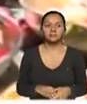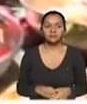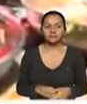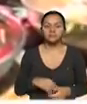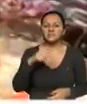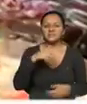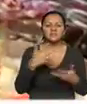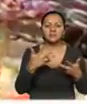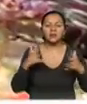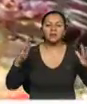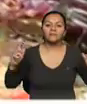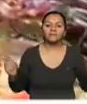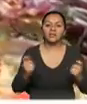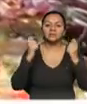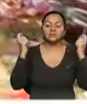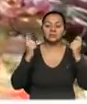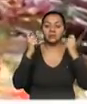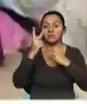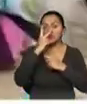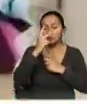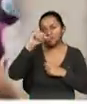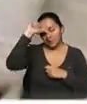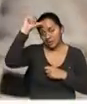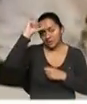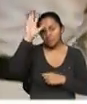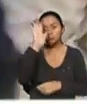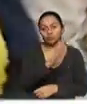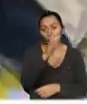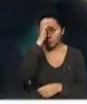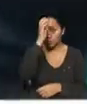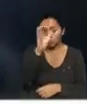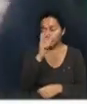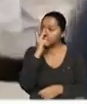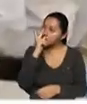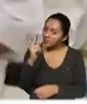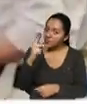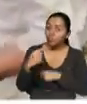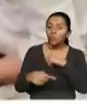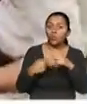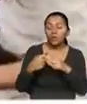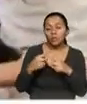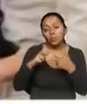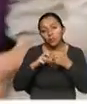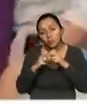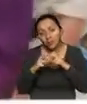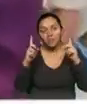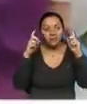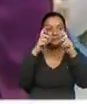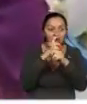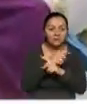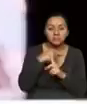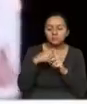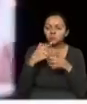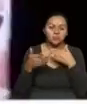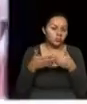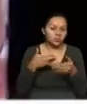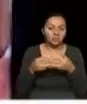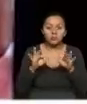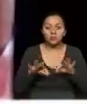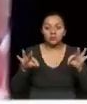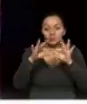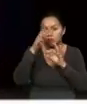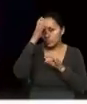trata de una festividad muy arraigada en India que se observa a pesar de que las circunstancias no sean las más